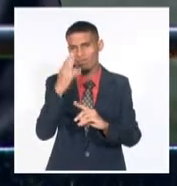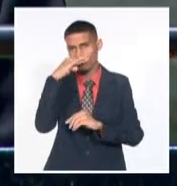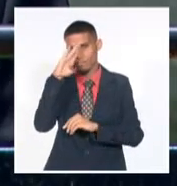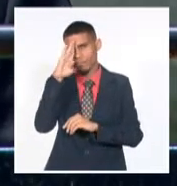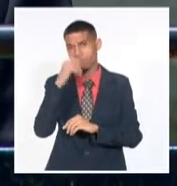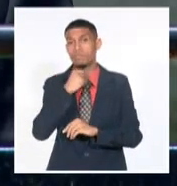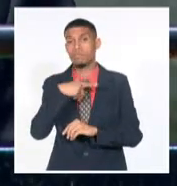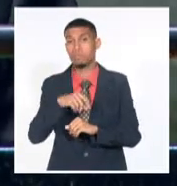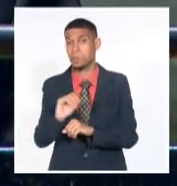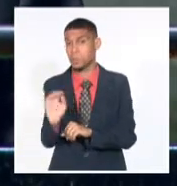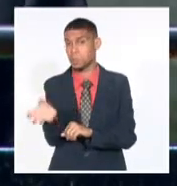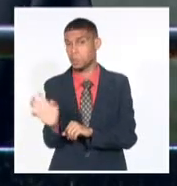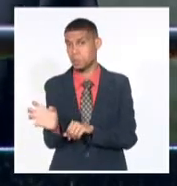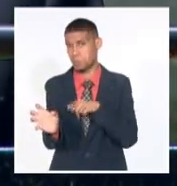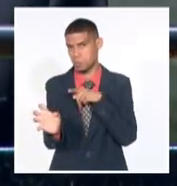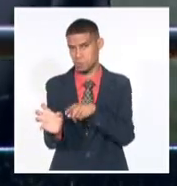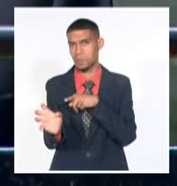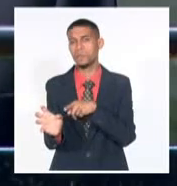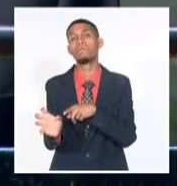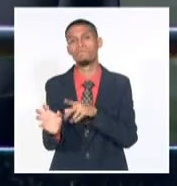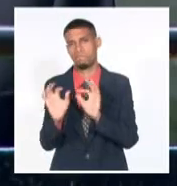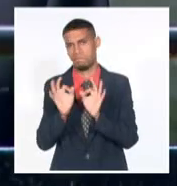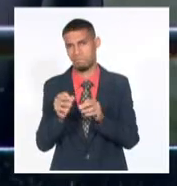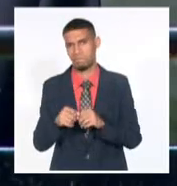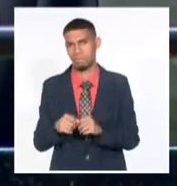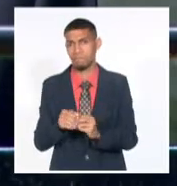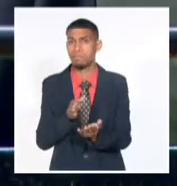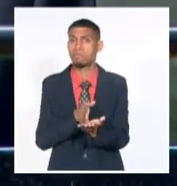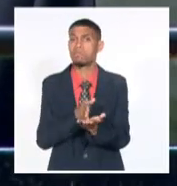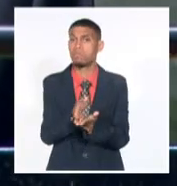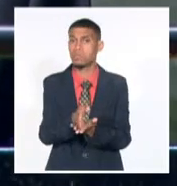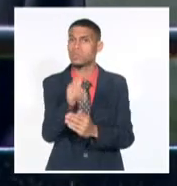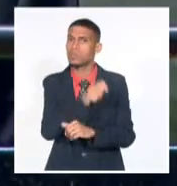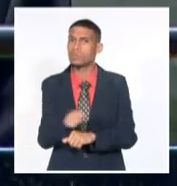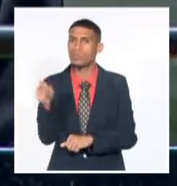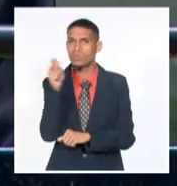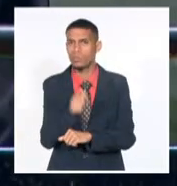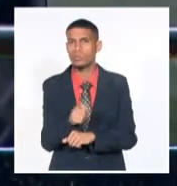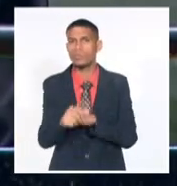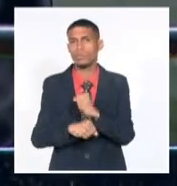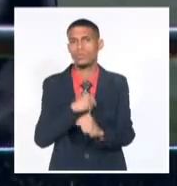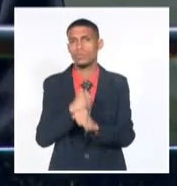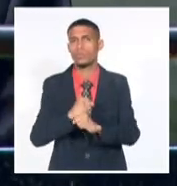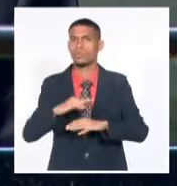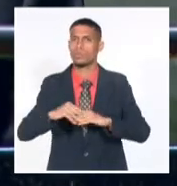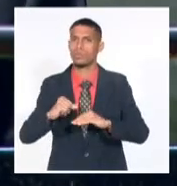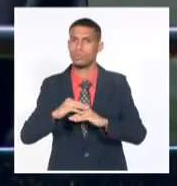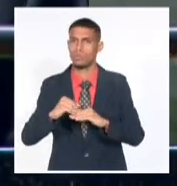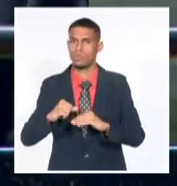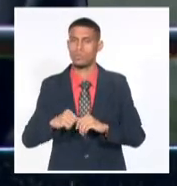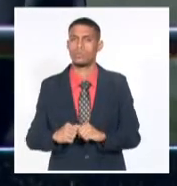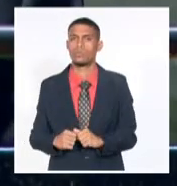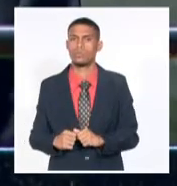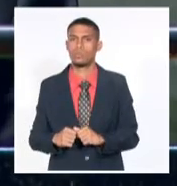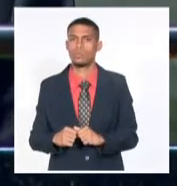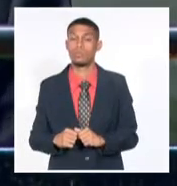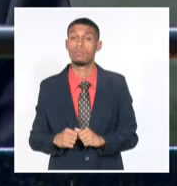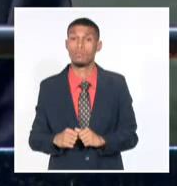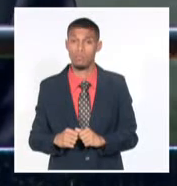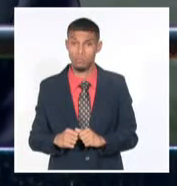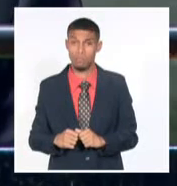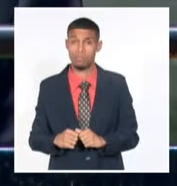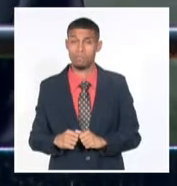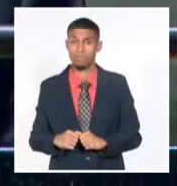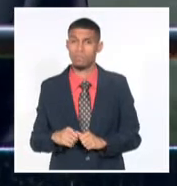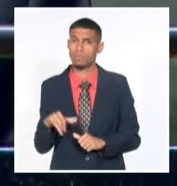bancario financiero, mantiene la prohibición del uso del dólar y es incesante y obsesiva